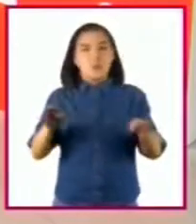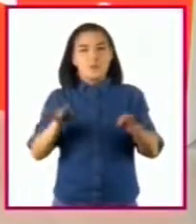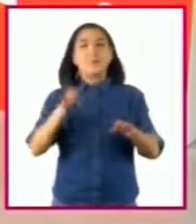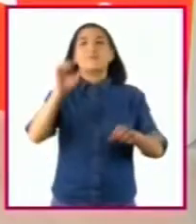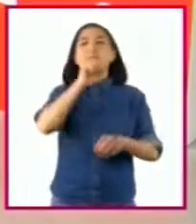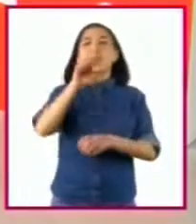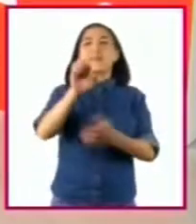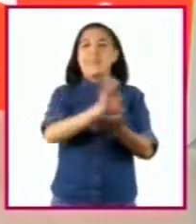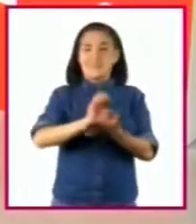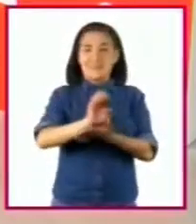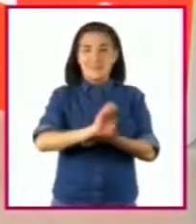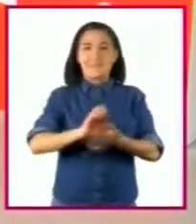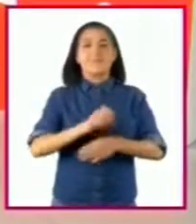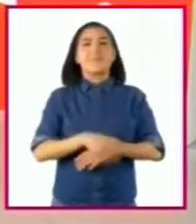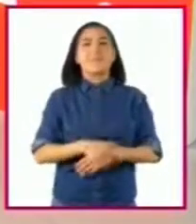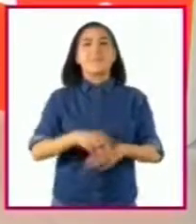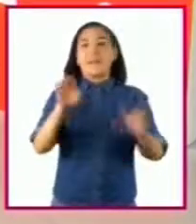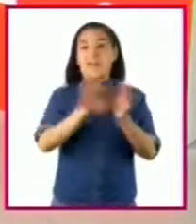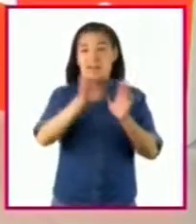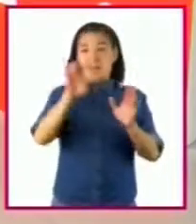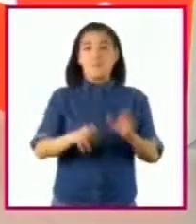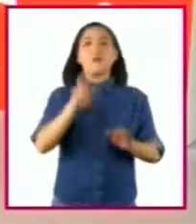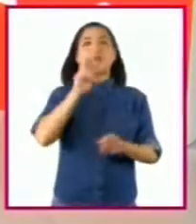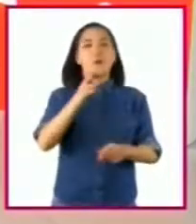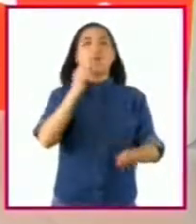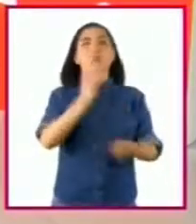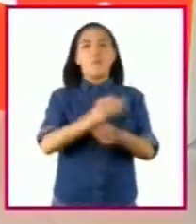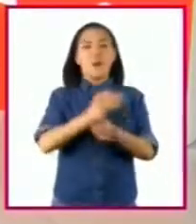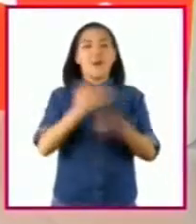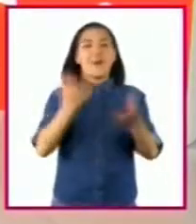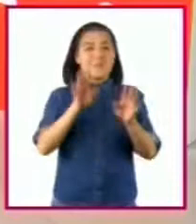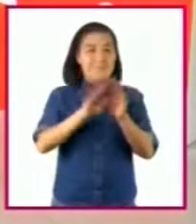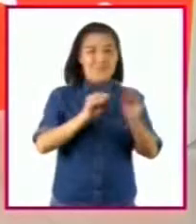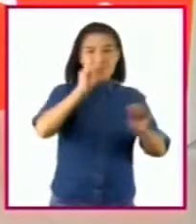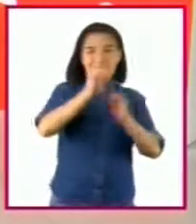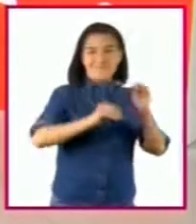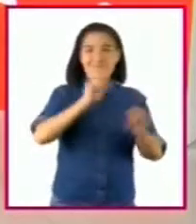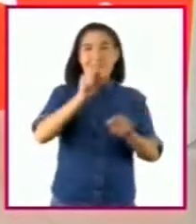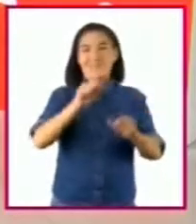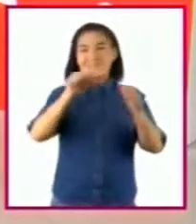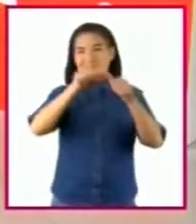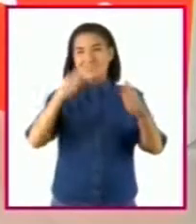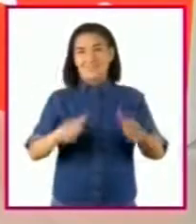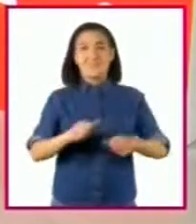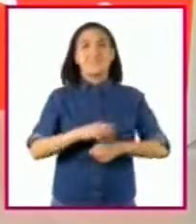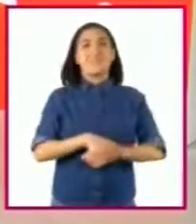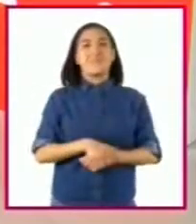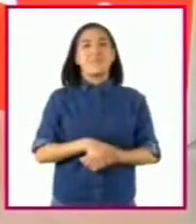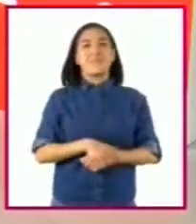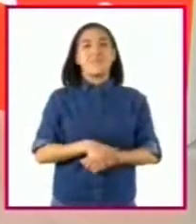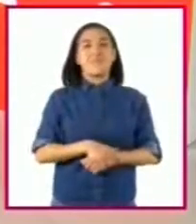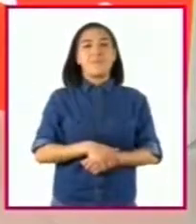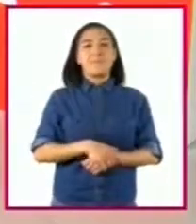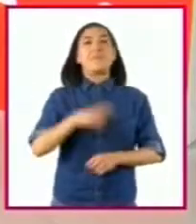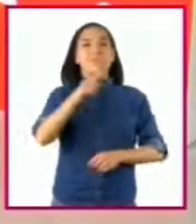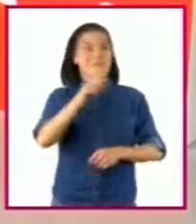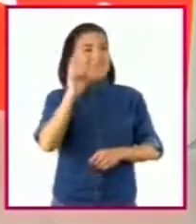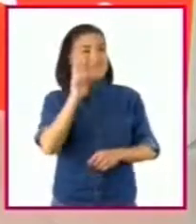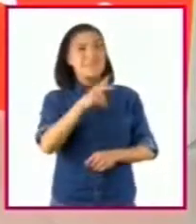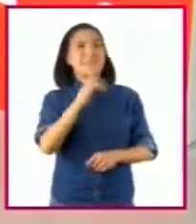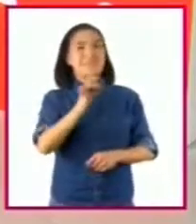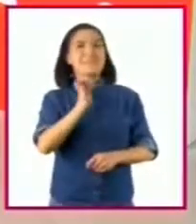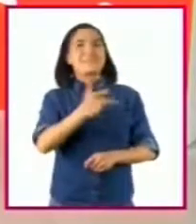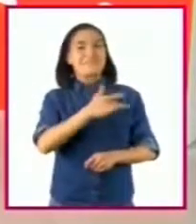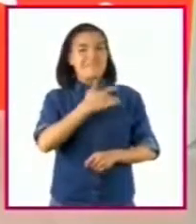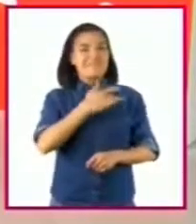escénicos. Como ejemplo, realizaremos hoy una instalación artística. Se oye interesante.